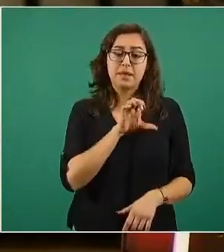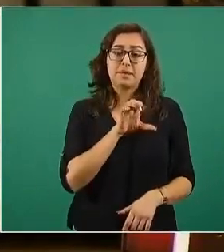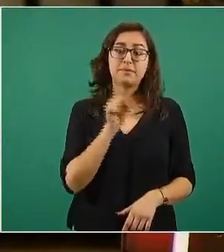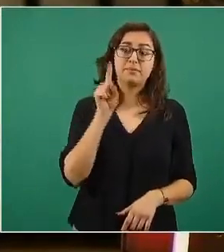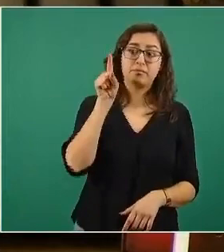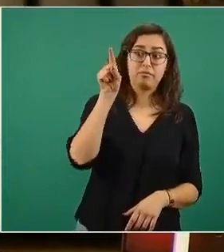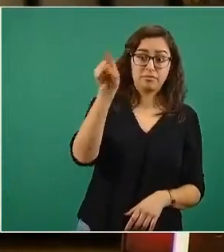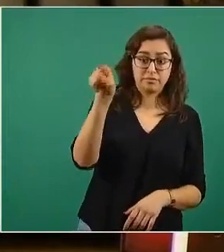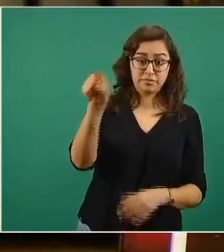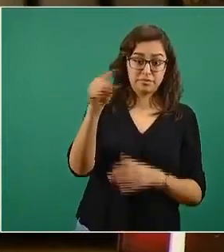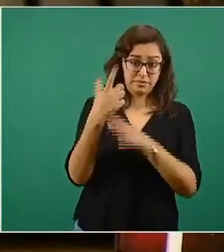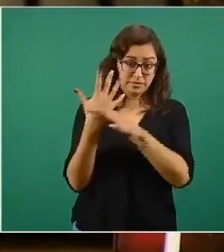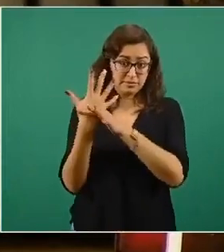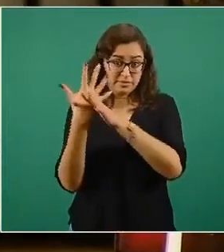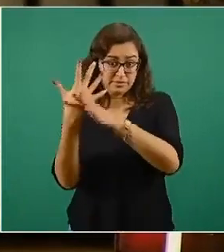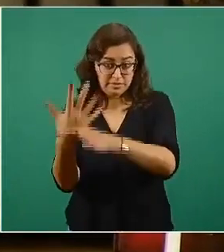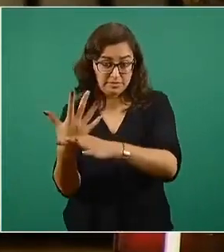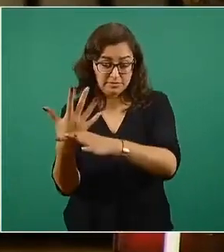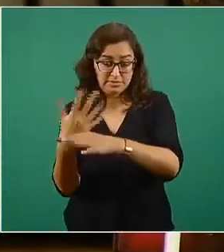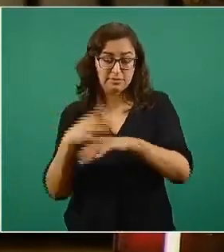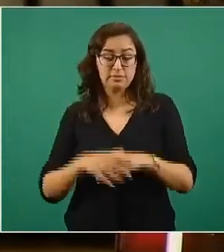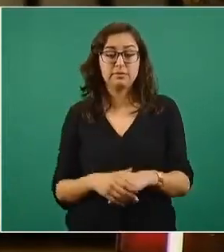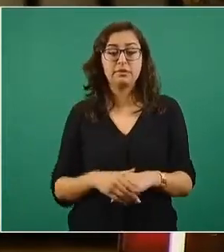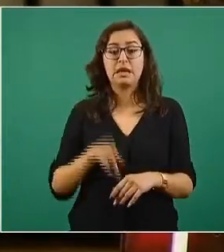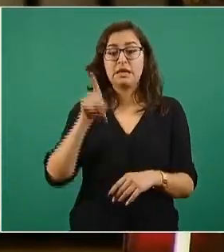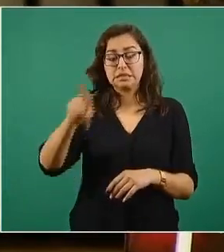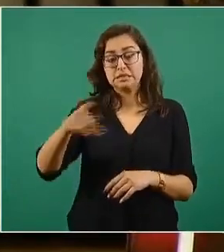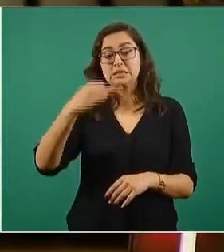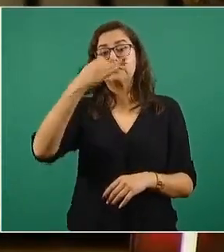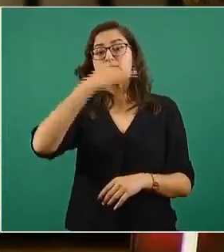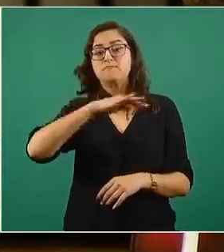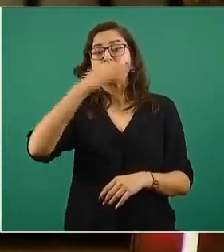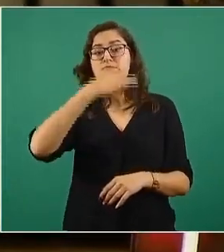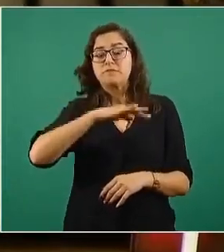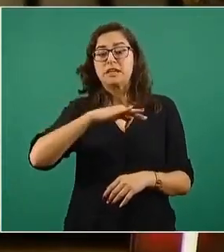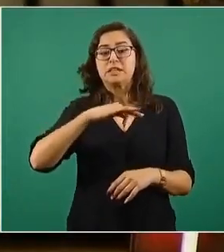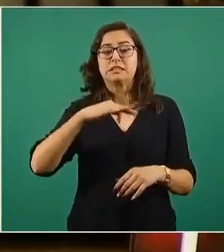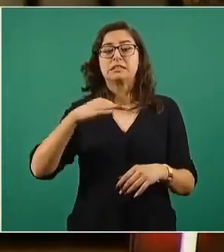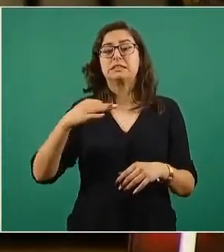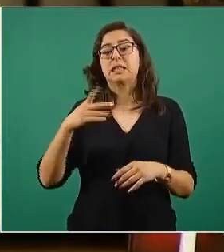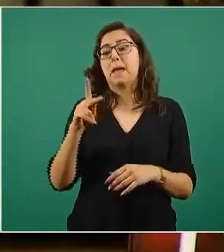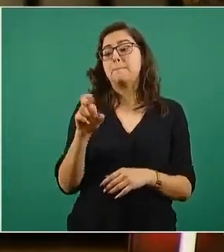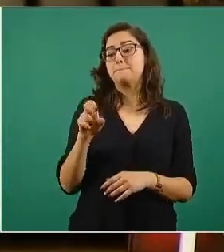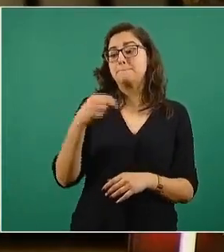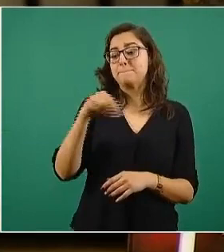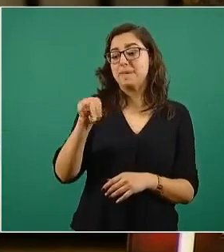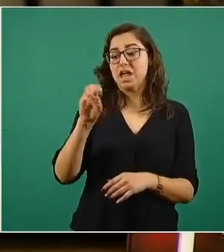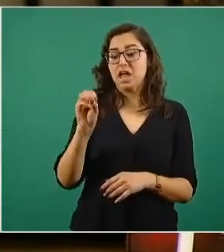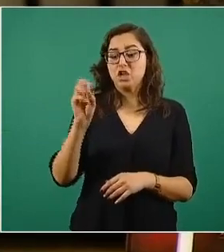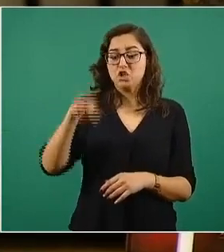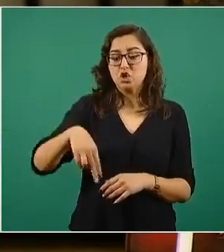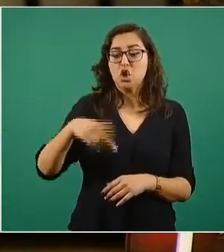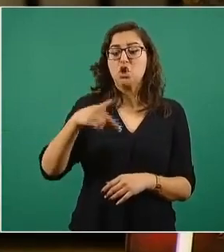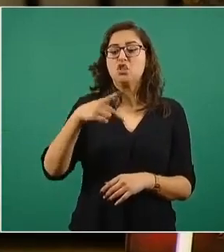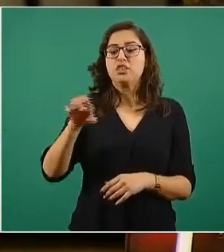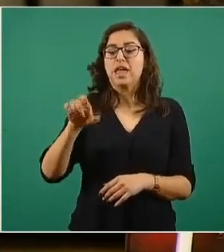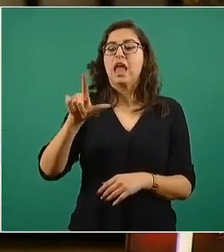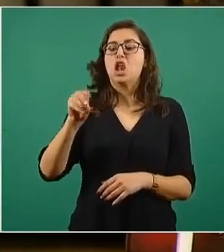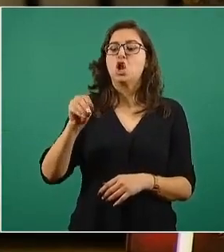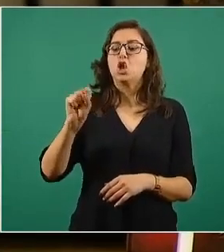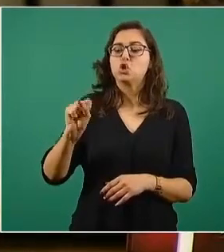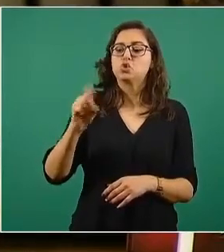se va a realizar, en este caso el carnaval del Peñón de los Baños, en redes sociales están asegurando lo anterior.